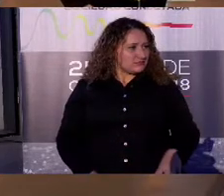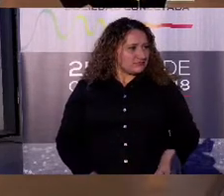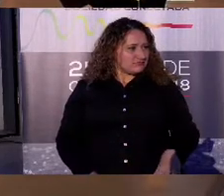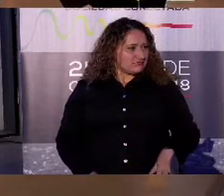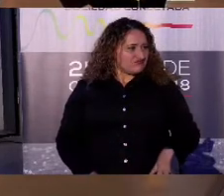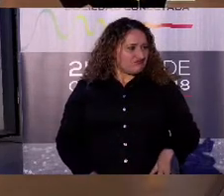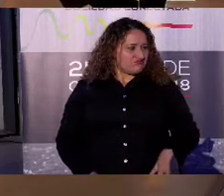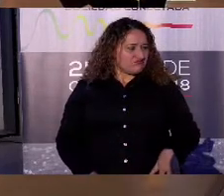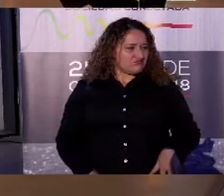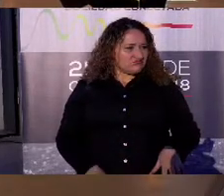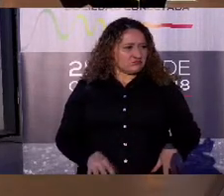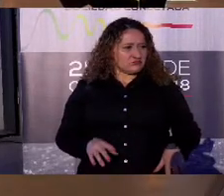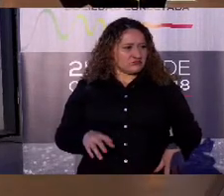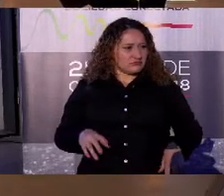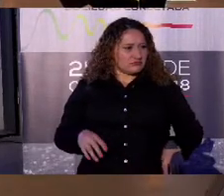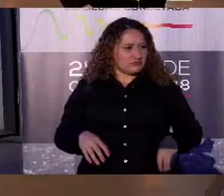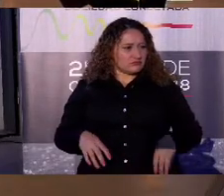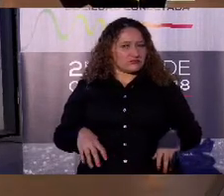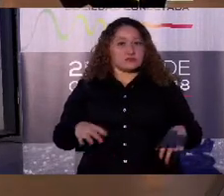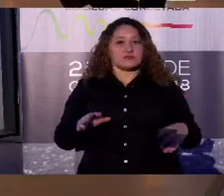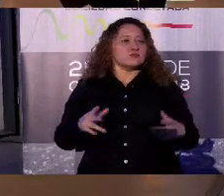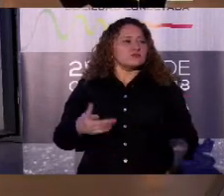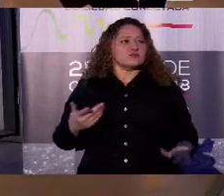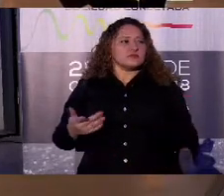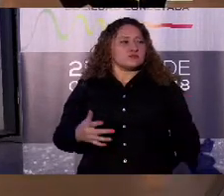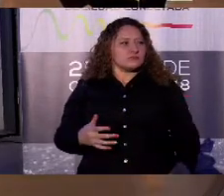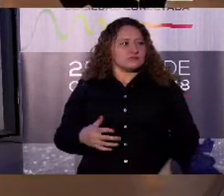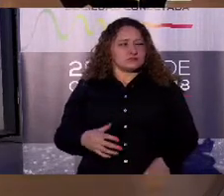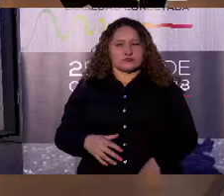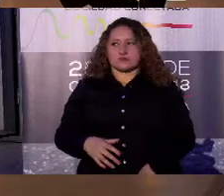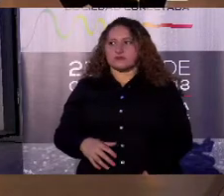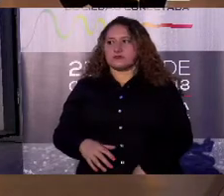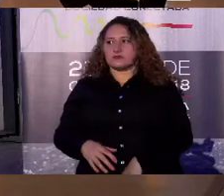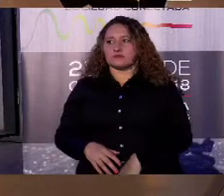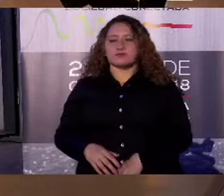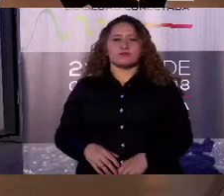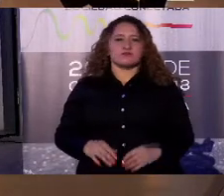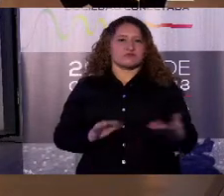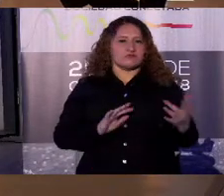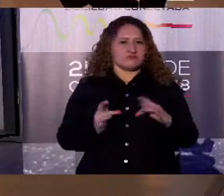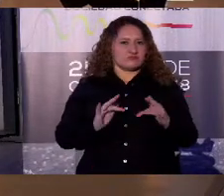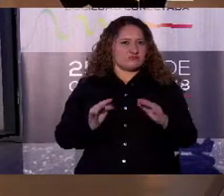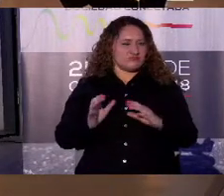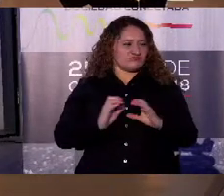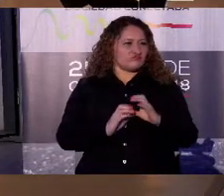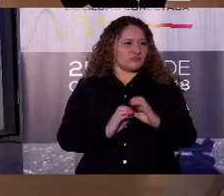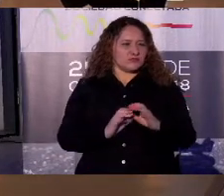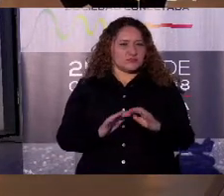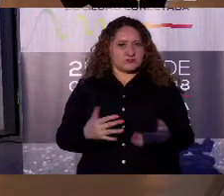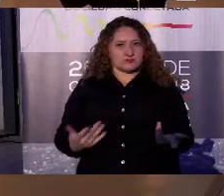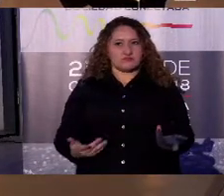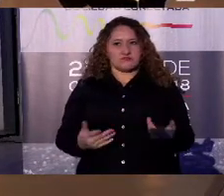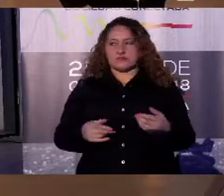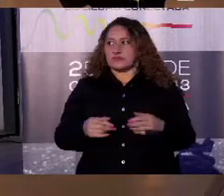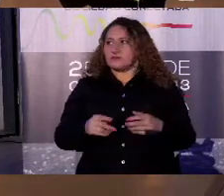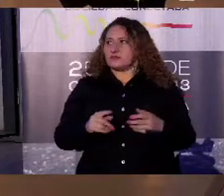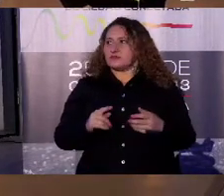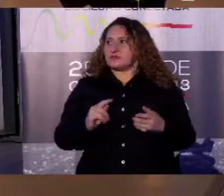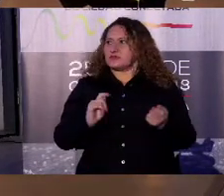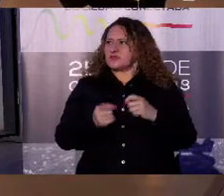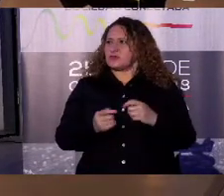artificial dirigida hacia las redes, ¿no? Redes de comunicaciones. Aquí incluso la ¿cómo cambia?